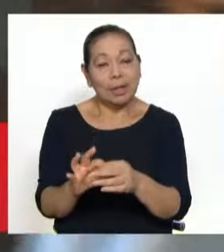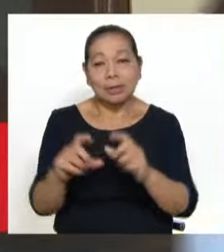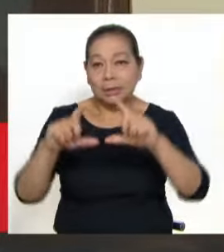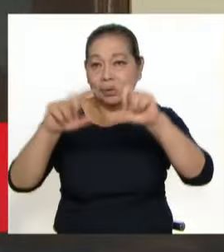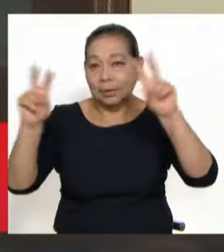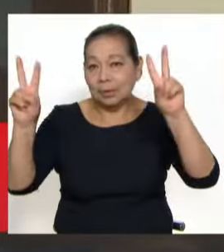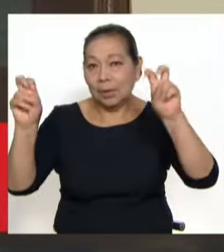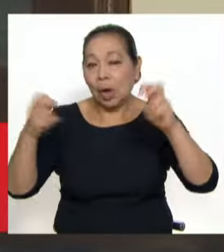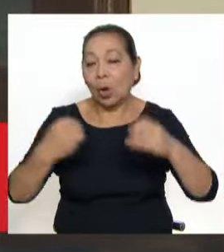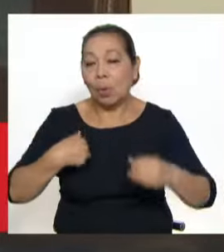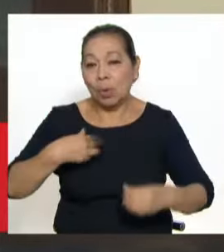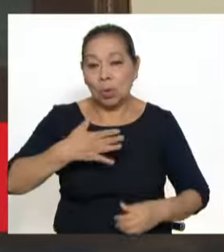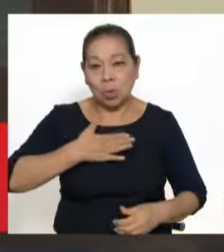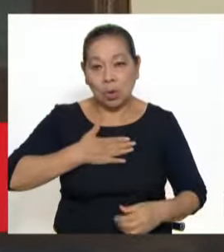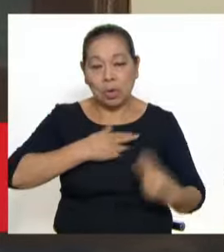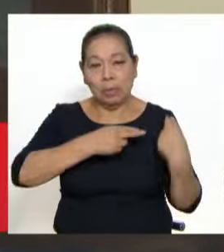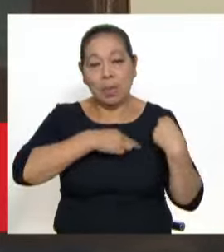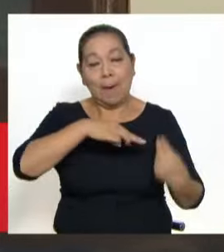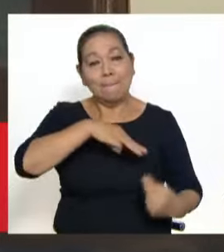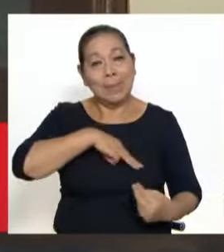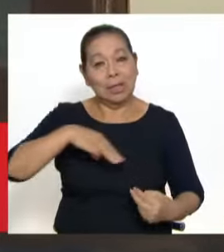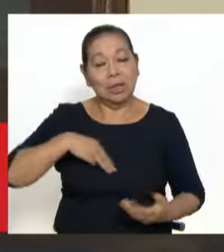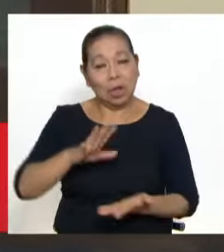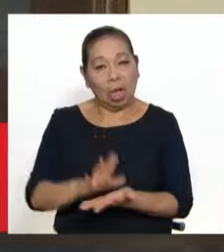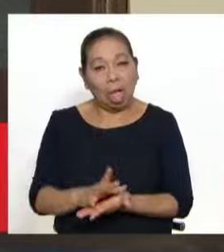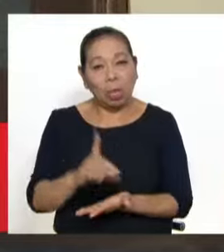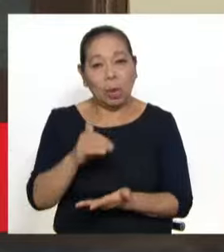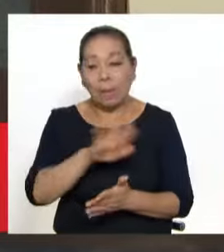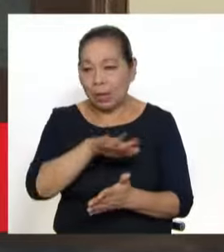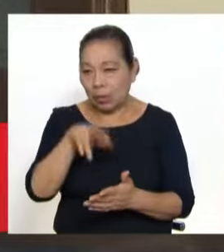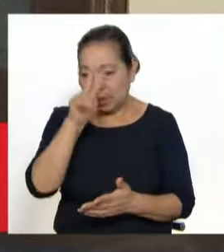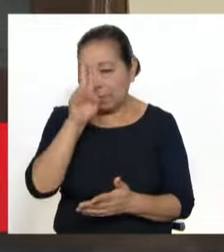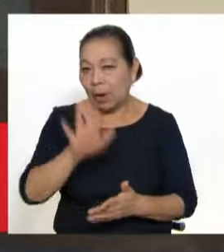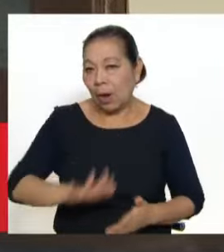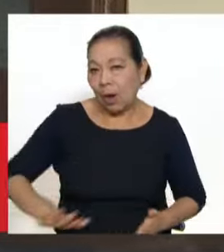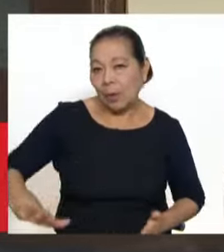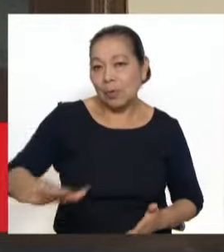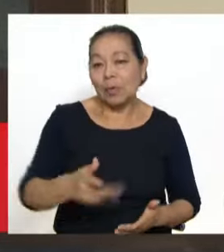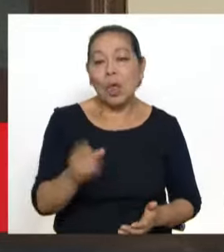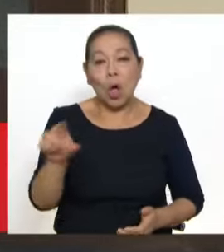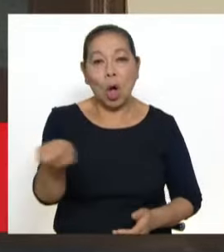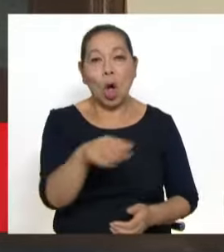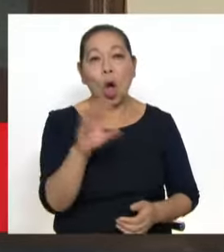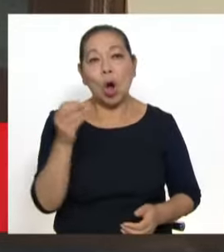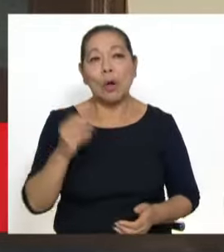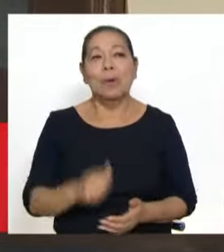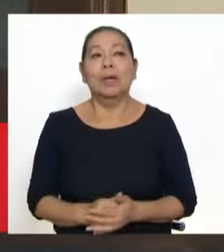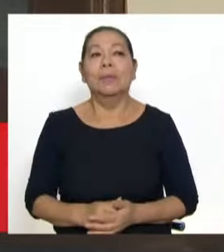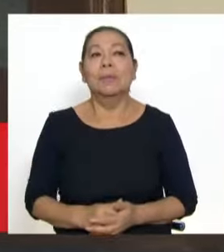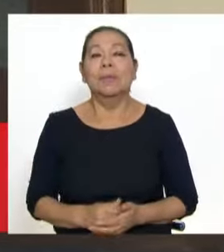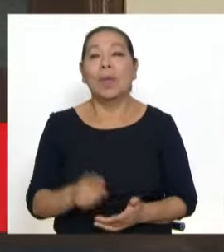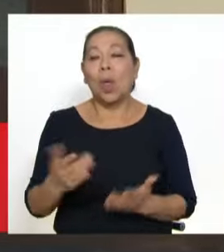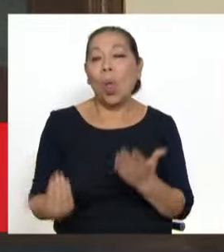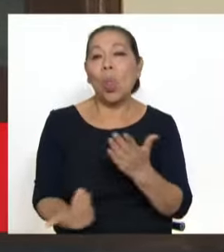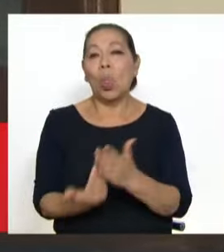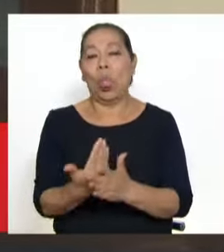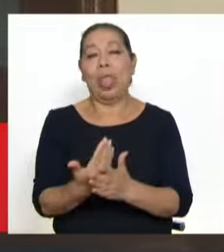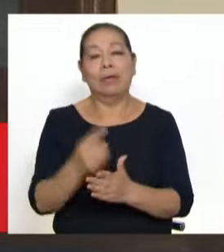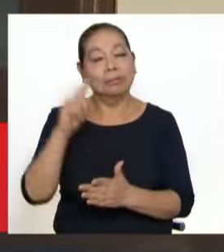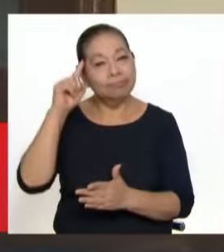lema de mi gestión como ministro de Educación. Para todo el Perú, para ustedes, queridos jóvenes, declaro